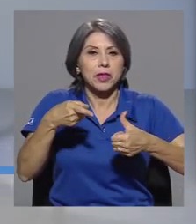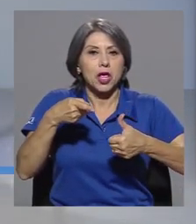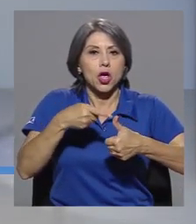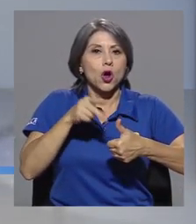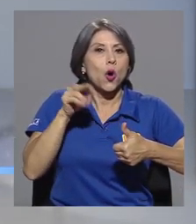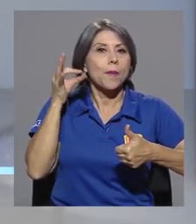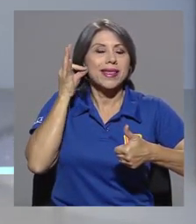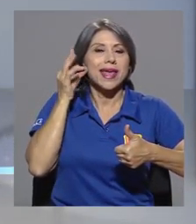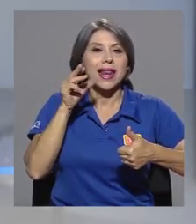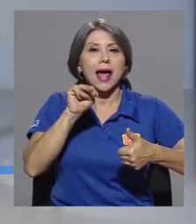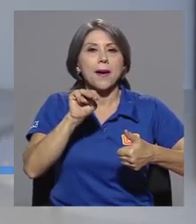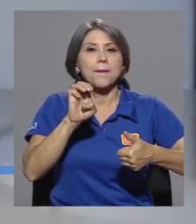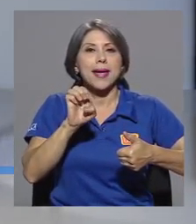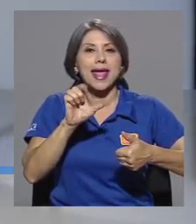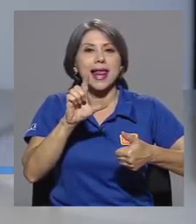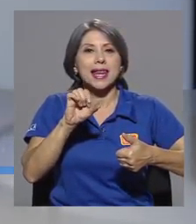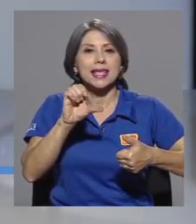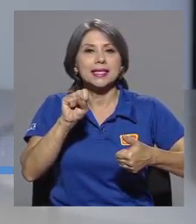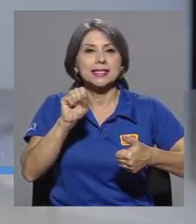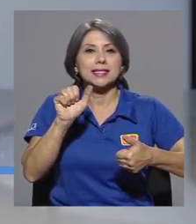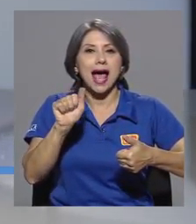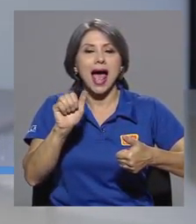compañera Melisa Abarca,